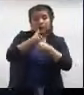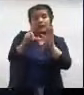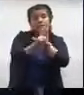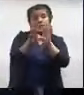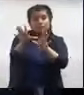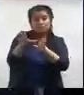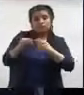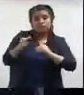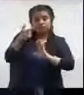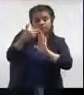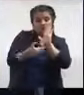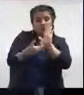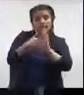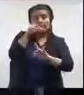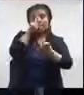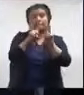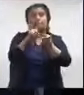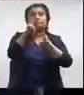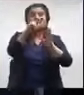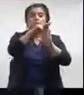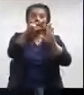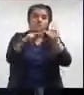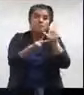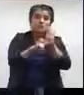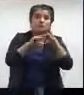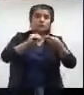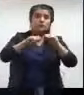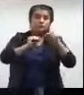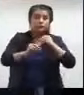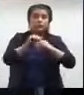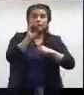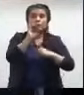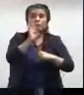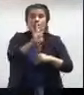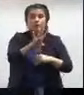las órdenes judiciales. Acuerdo ministerial número